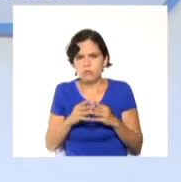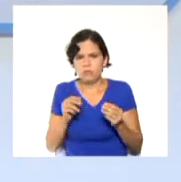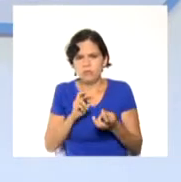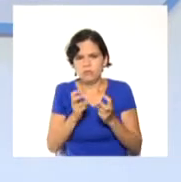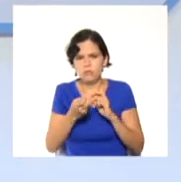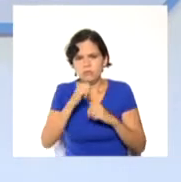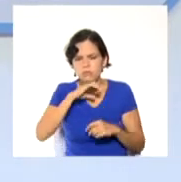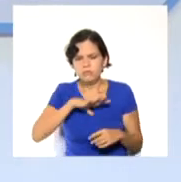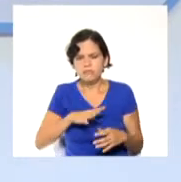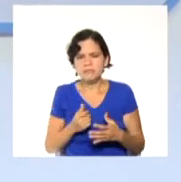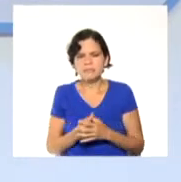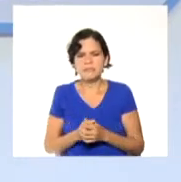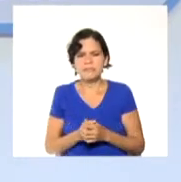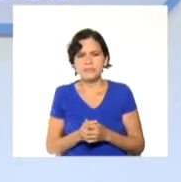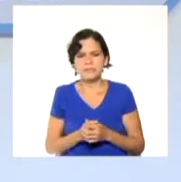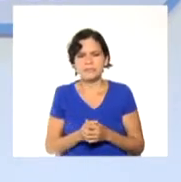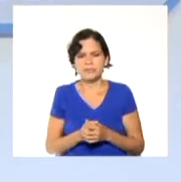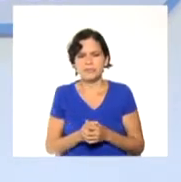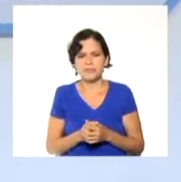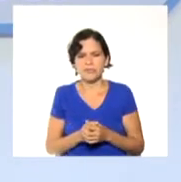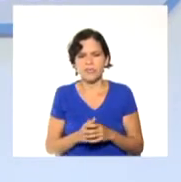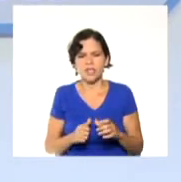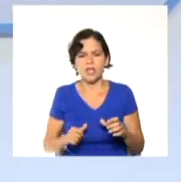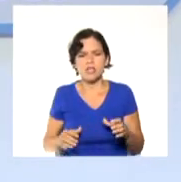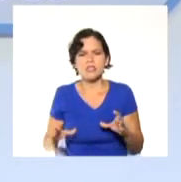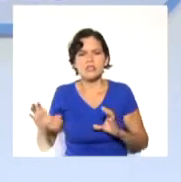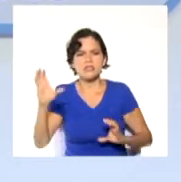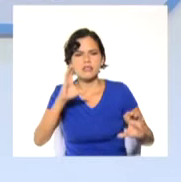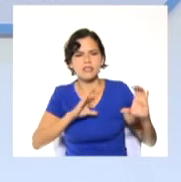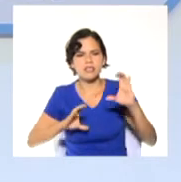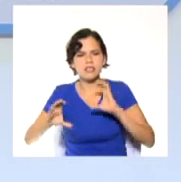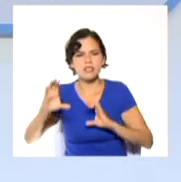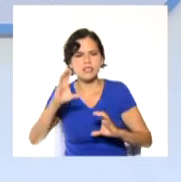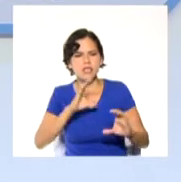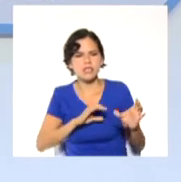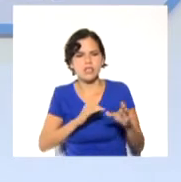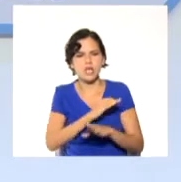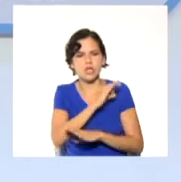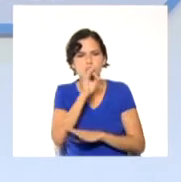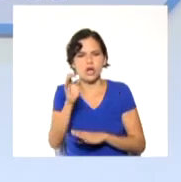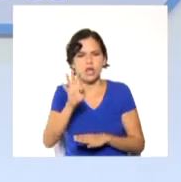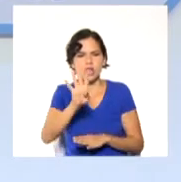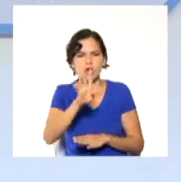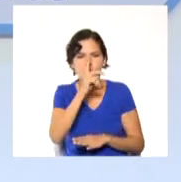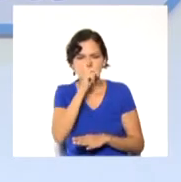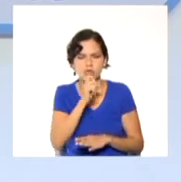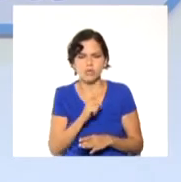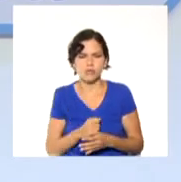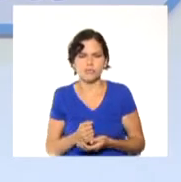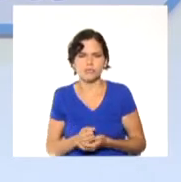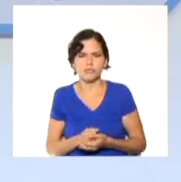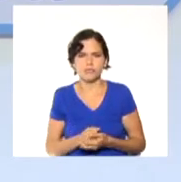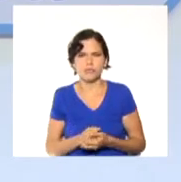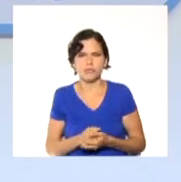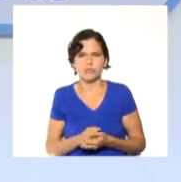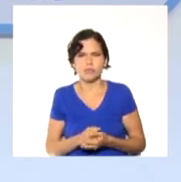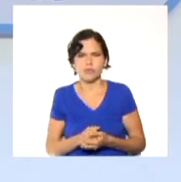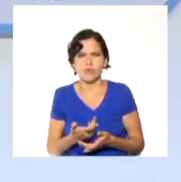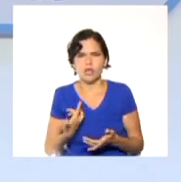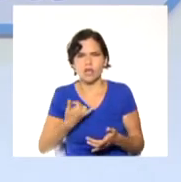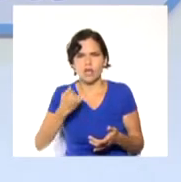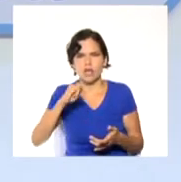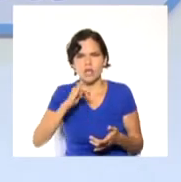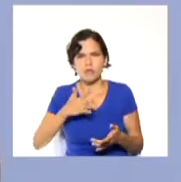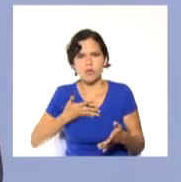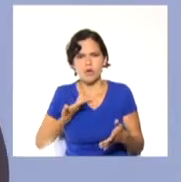teóricos. Tenemos Ciencias Naturales, tomo 1 de cuarto año. ¿Okay? Hay que